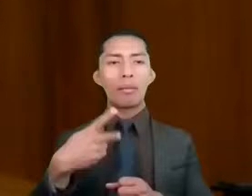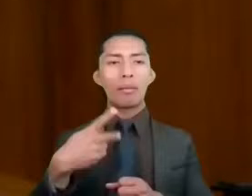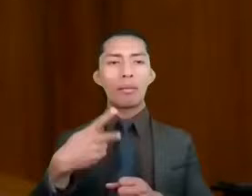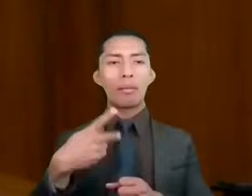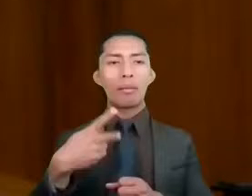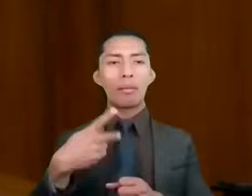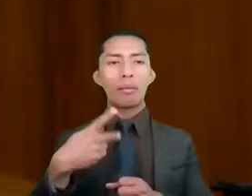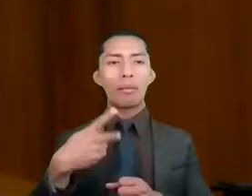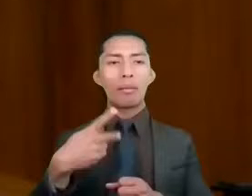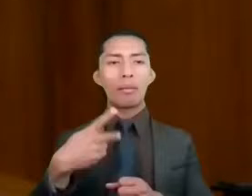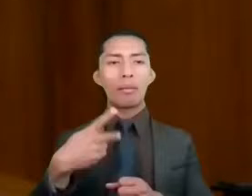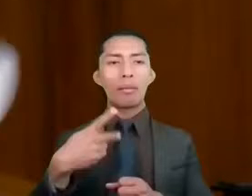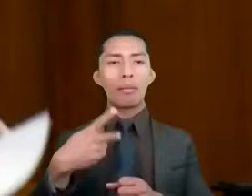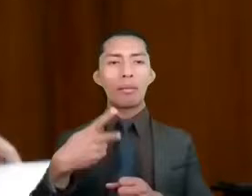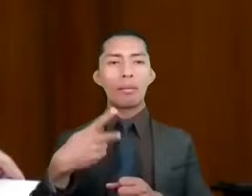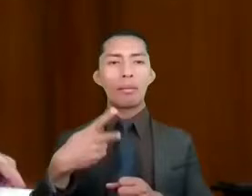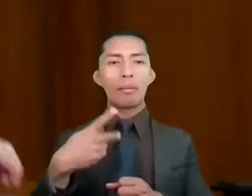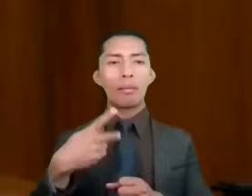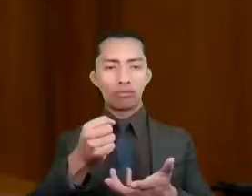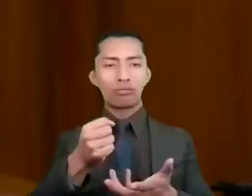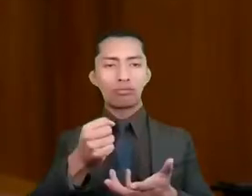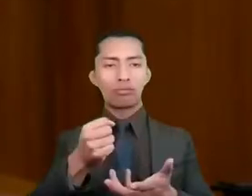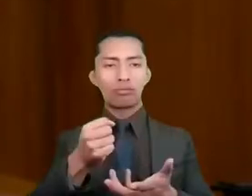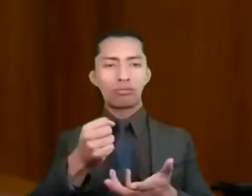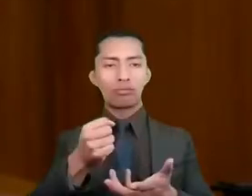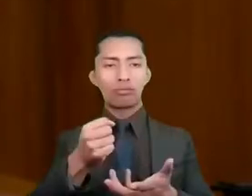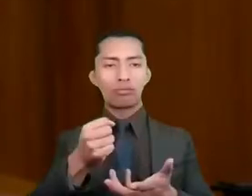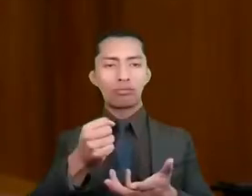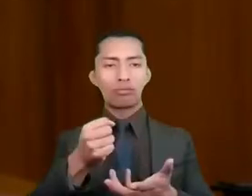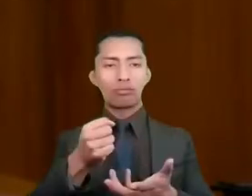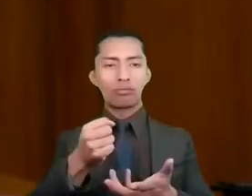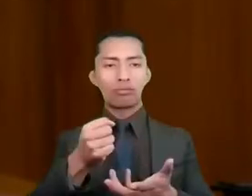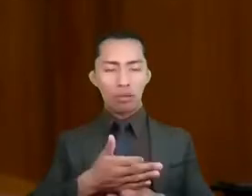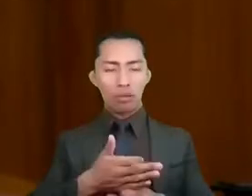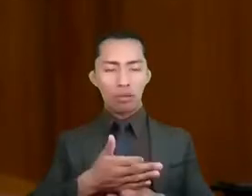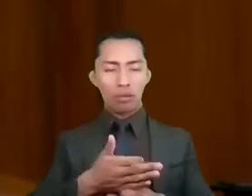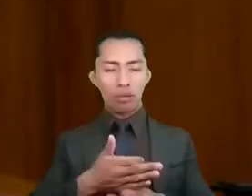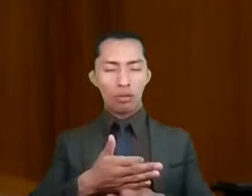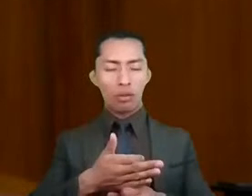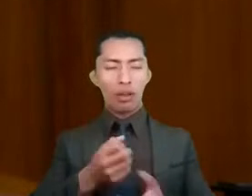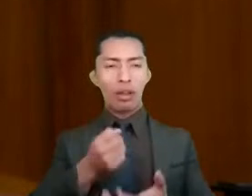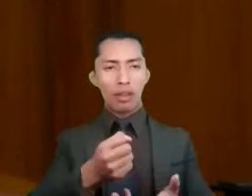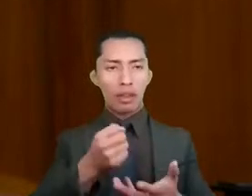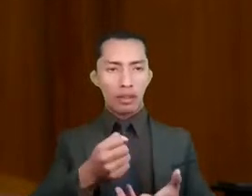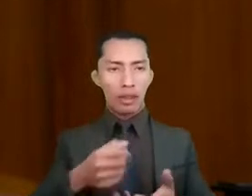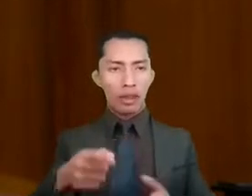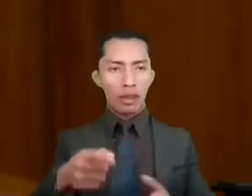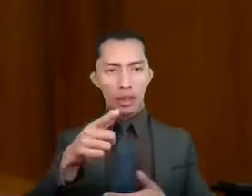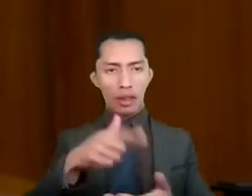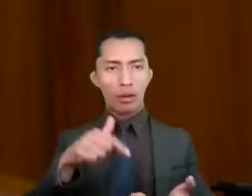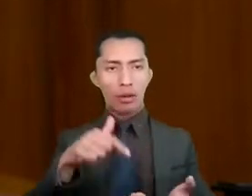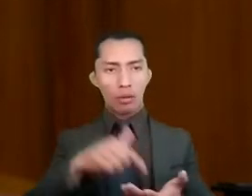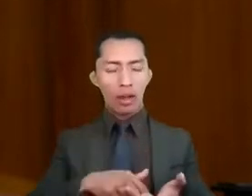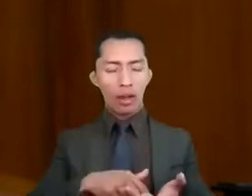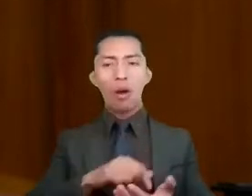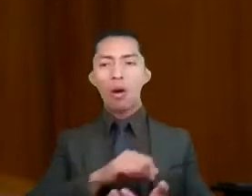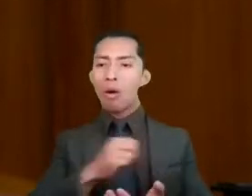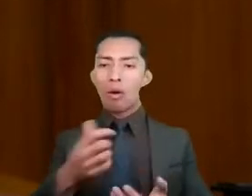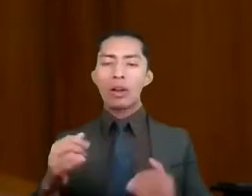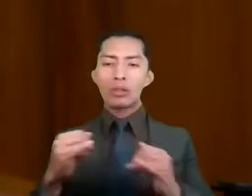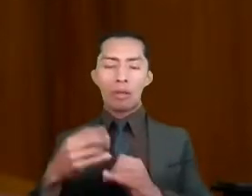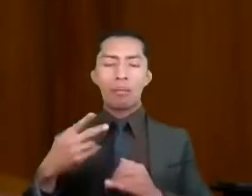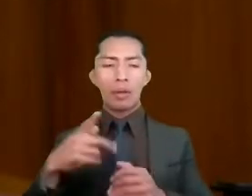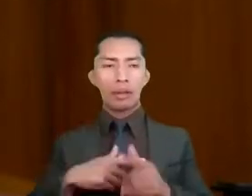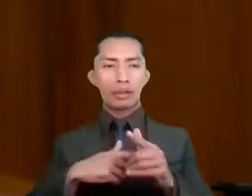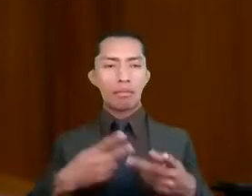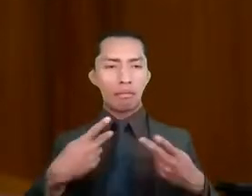han seguido otorgando al ayuntamiento y que aunque en instalaciones alternas, pero siguen atendiendo a la población